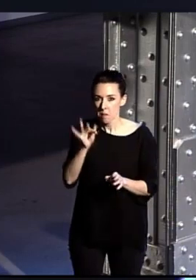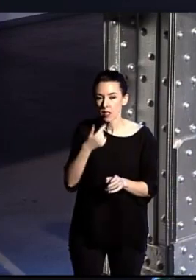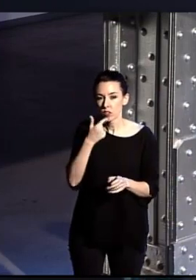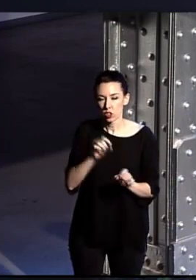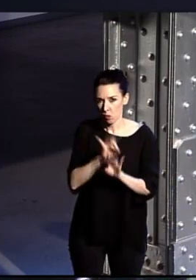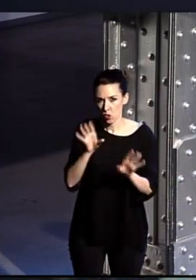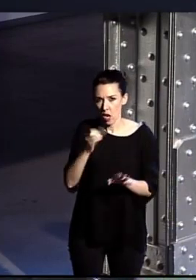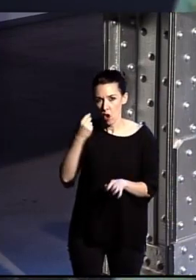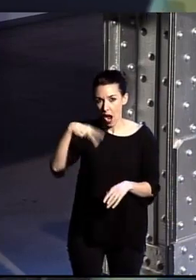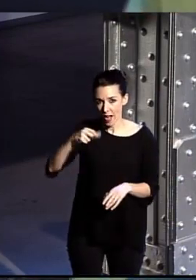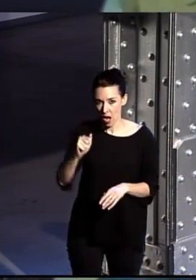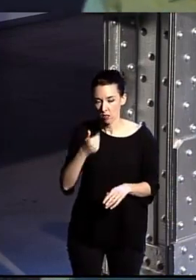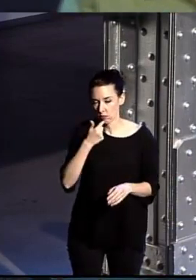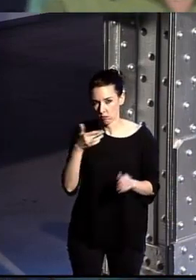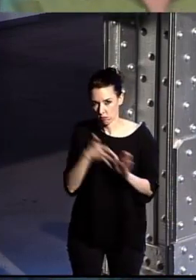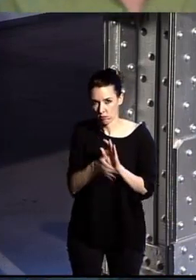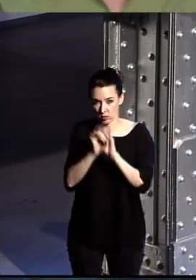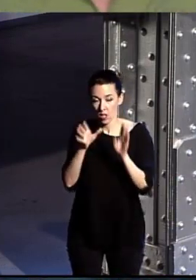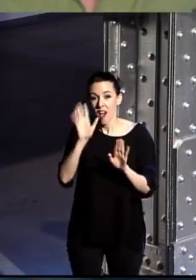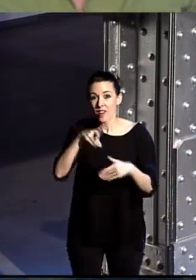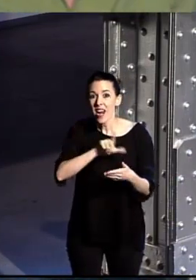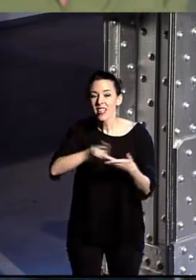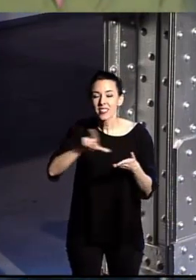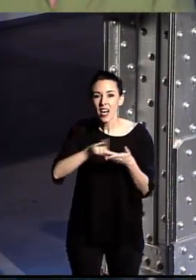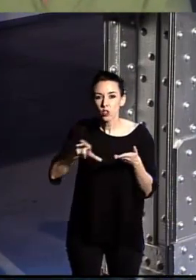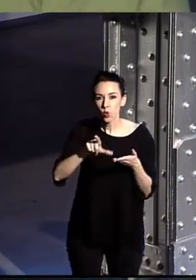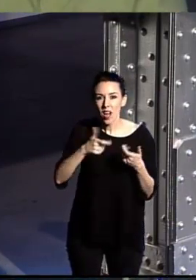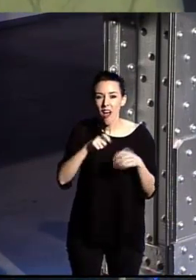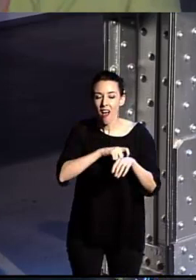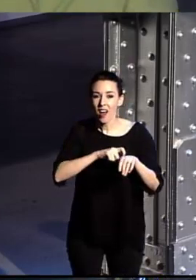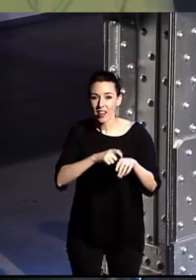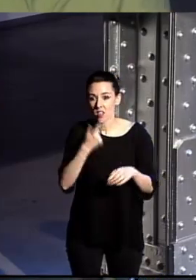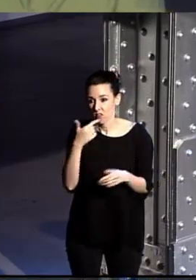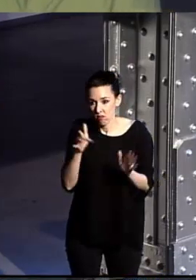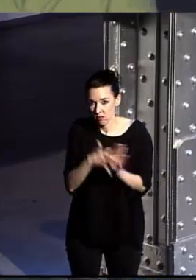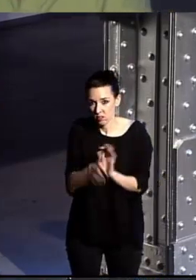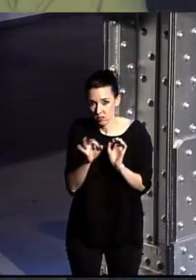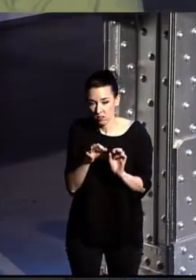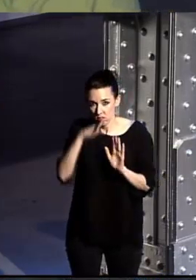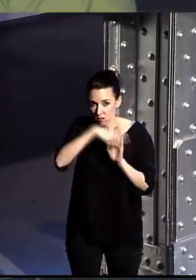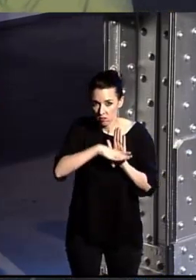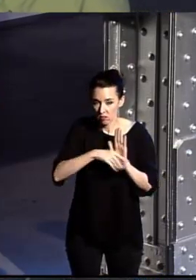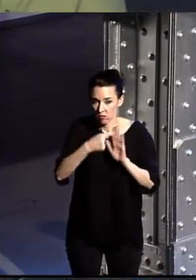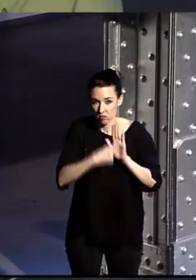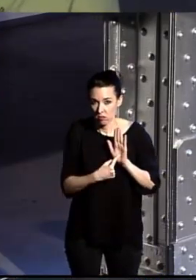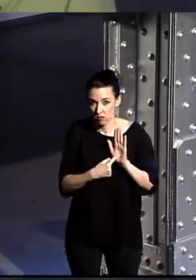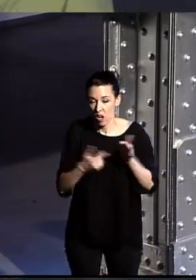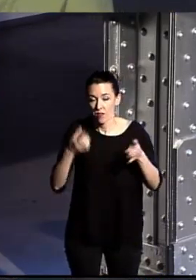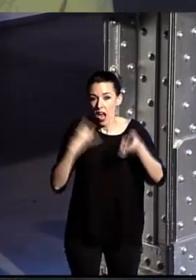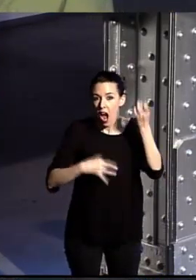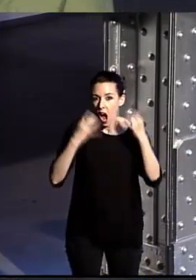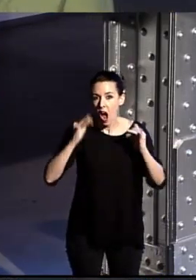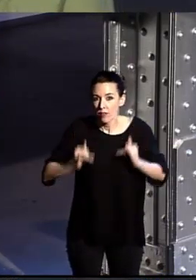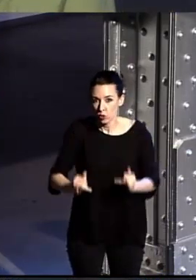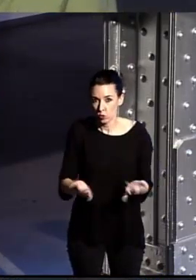dicho muy bien Ana. Al final era literatura de género, tú lo has comentado muy bien, es decir, tenía una pauta muy marcada, eran novelas de